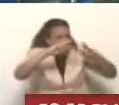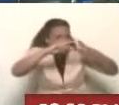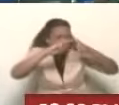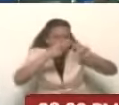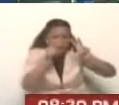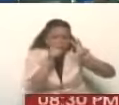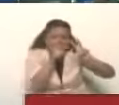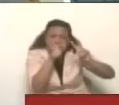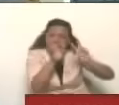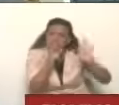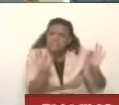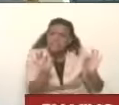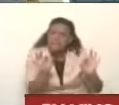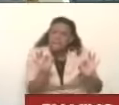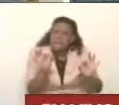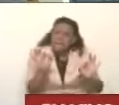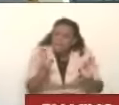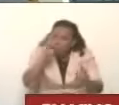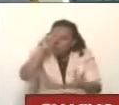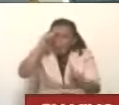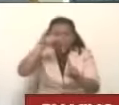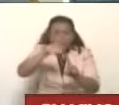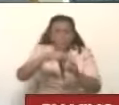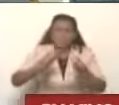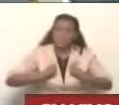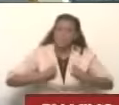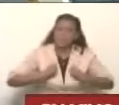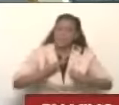sido nuestro objetivo de vida.